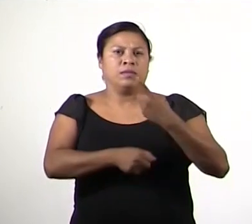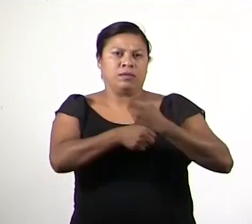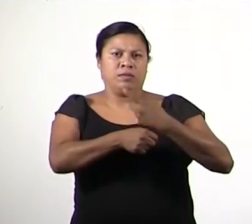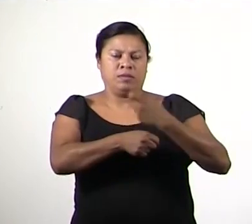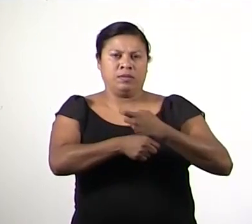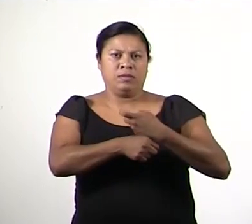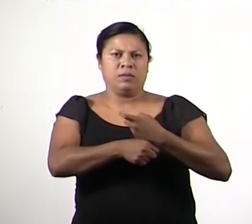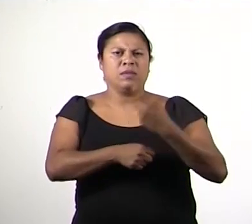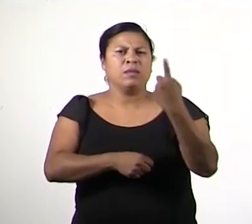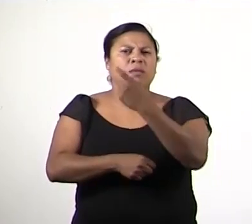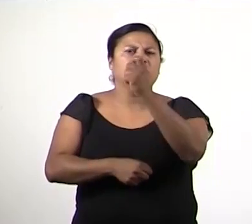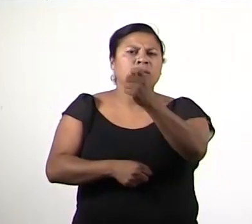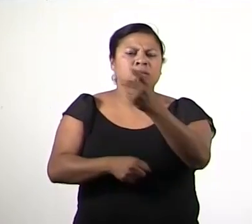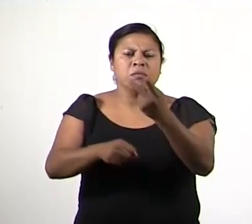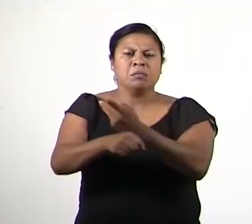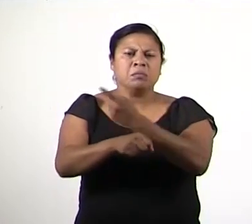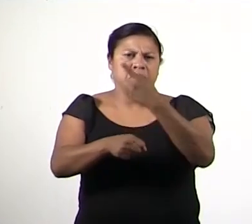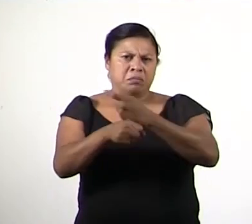primero?